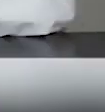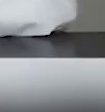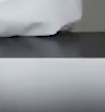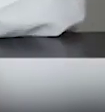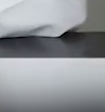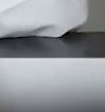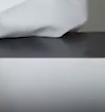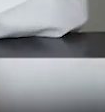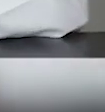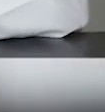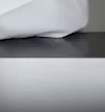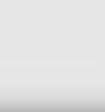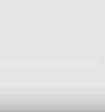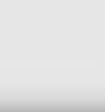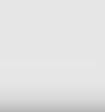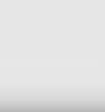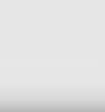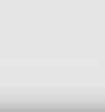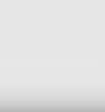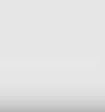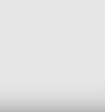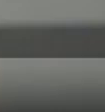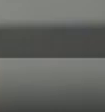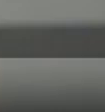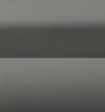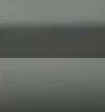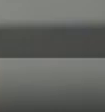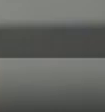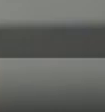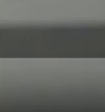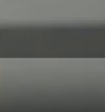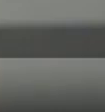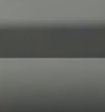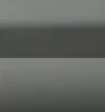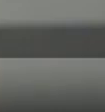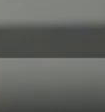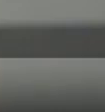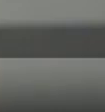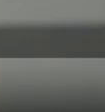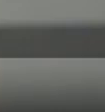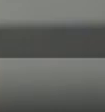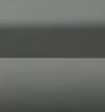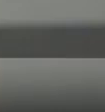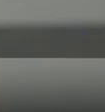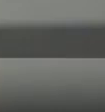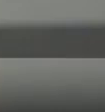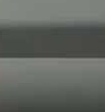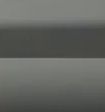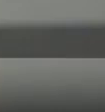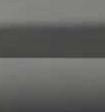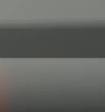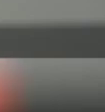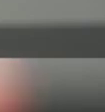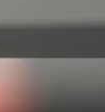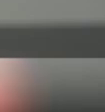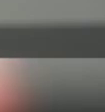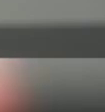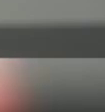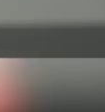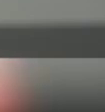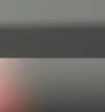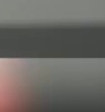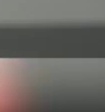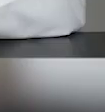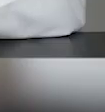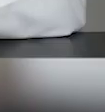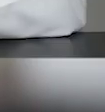Ahora voy a hacer lo mismo, pero con agua oxigenada concentrada, 110 volúmenes. Por eso llevo guantes y gafas de